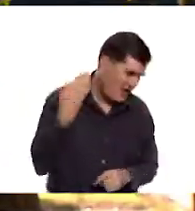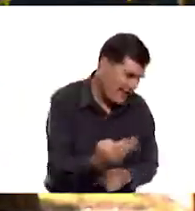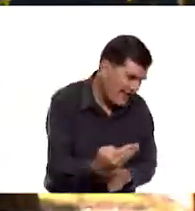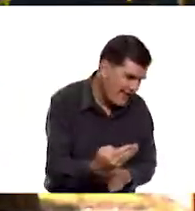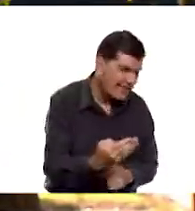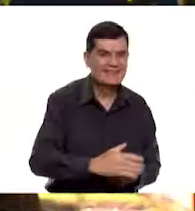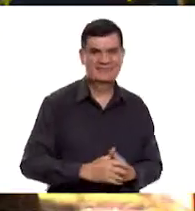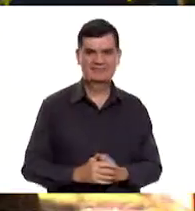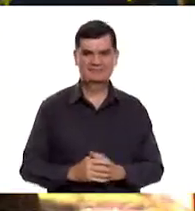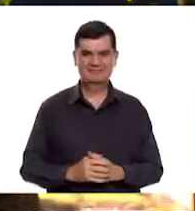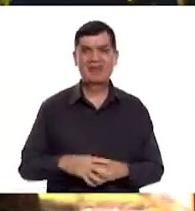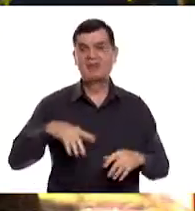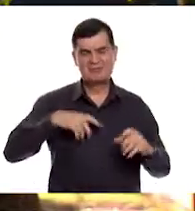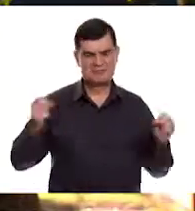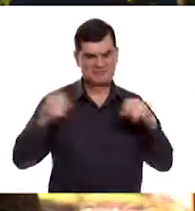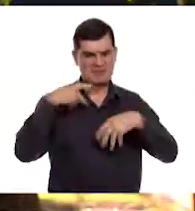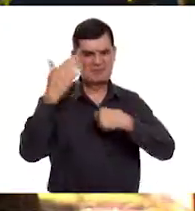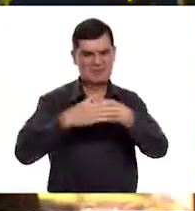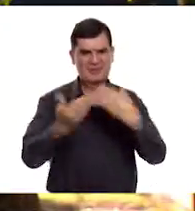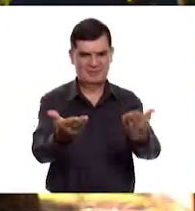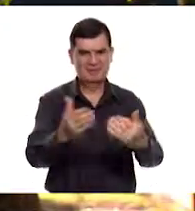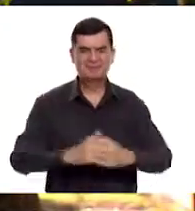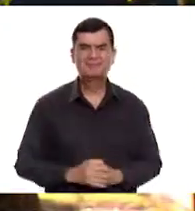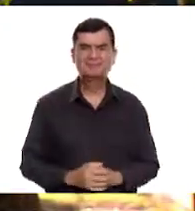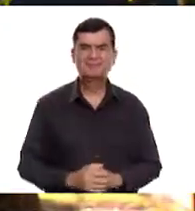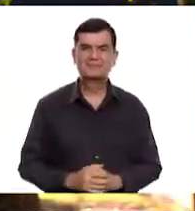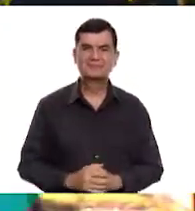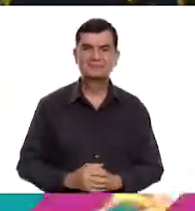bien! ¡Nos vemos pronto!